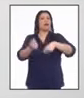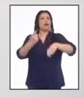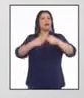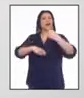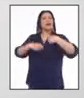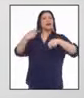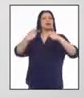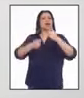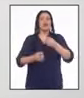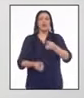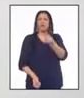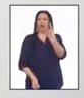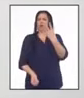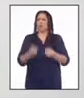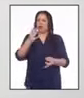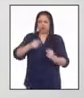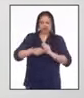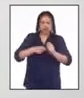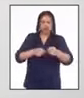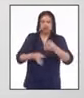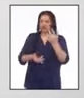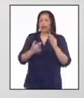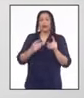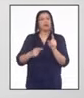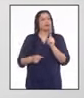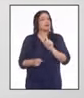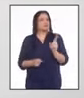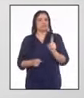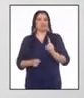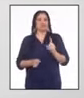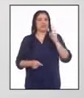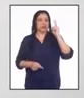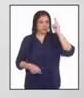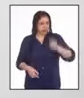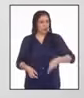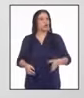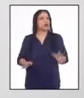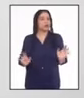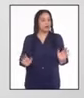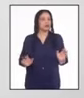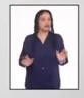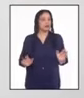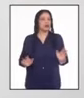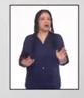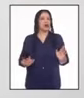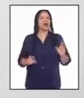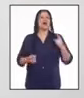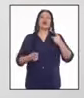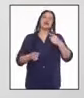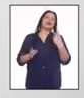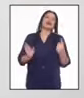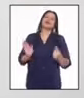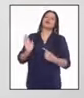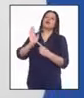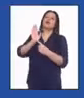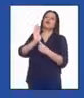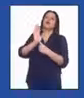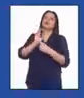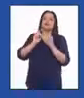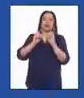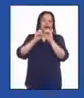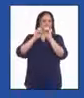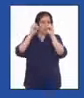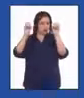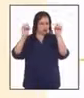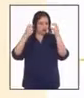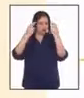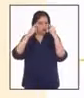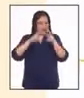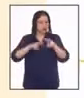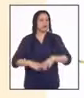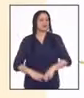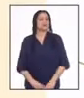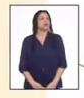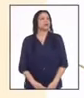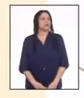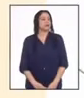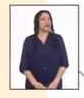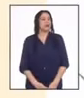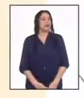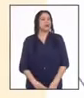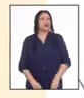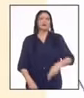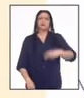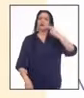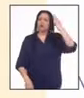productos pirotécnicos debería estar prohibido y lo observamos en la siguiente oración.